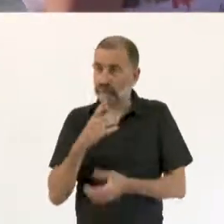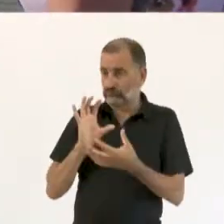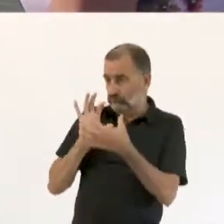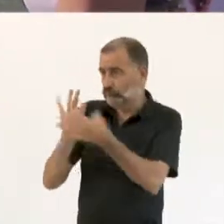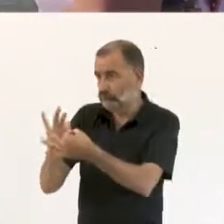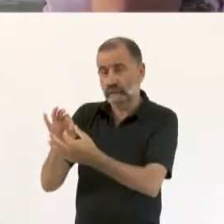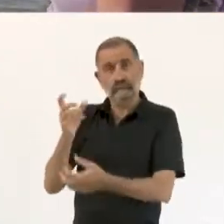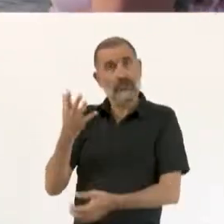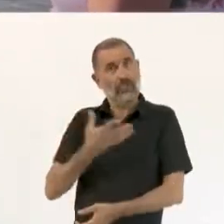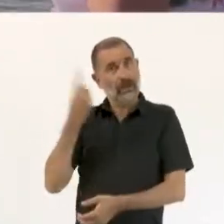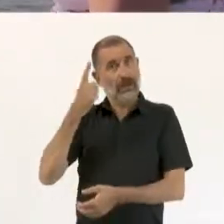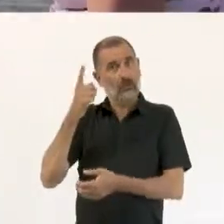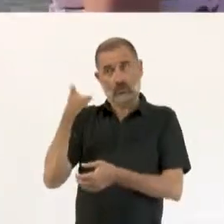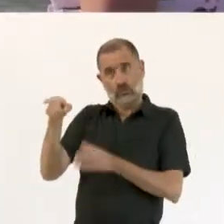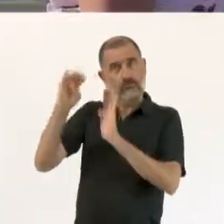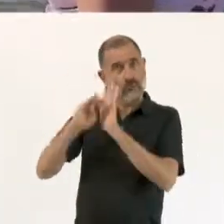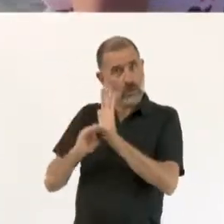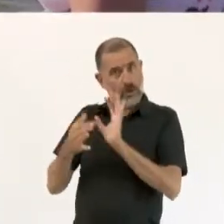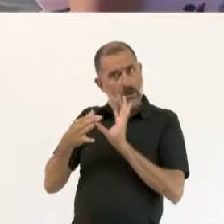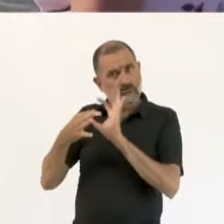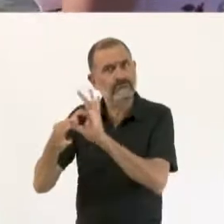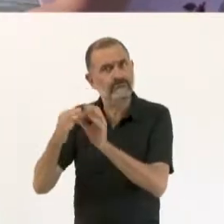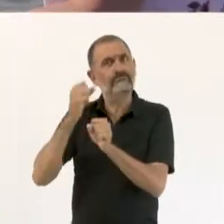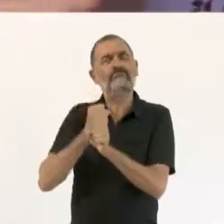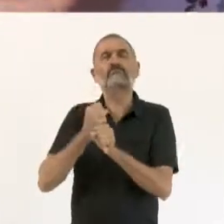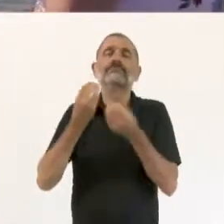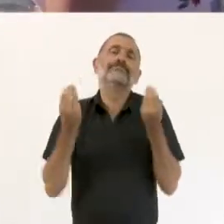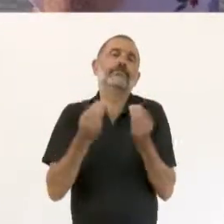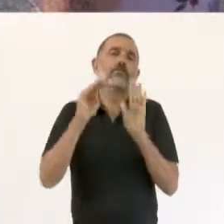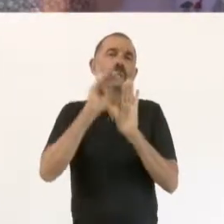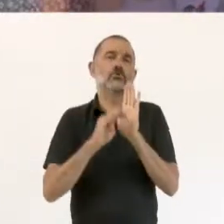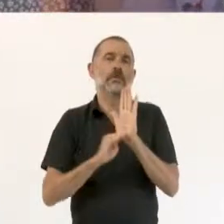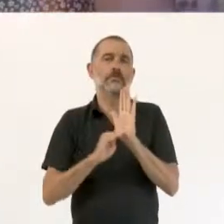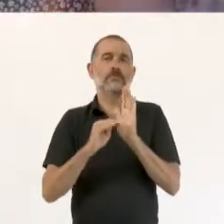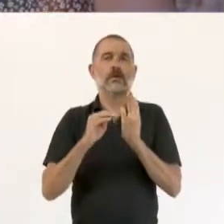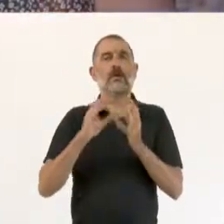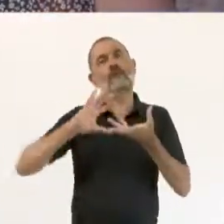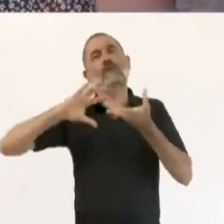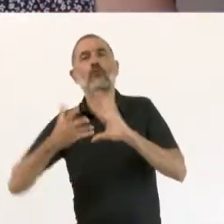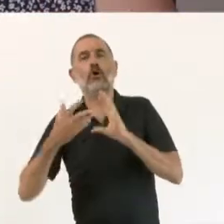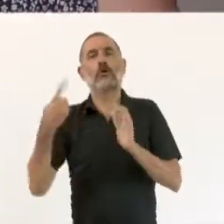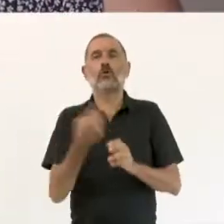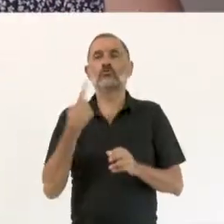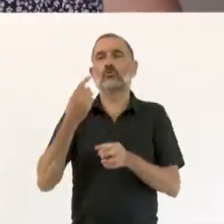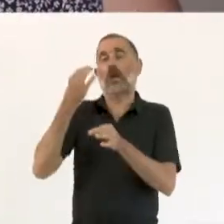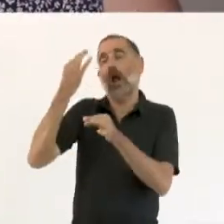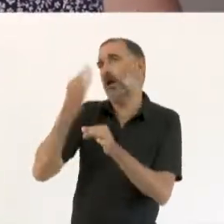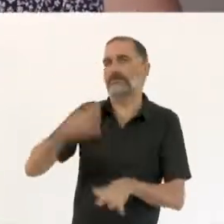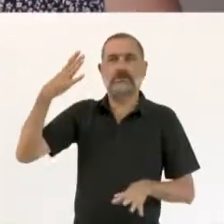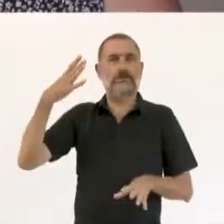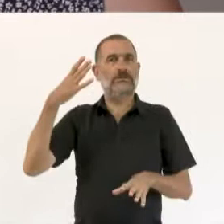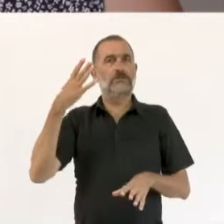programa. Somos directoras de ese programa. El programa como tal, desde su aspecto formal, empieza en el año